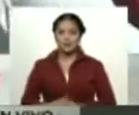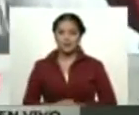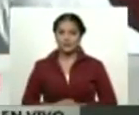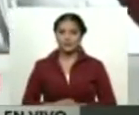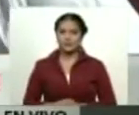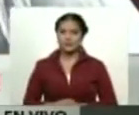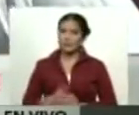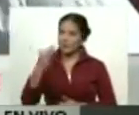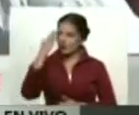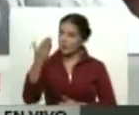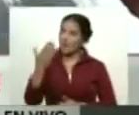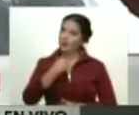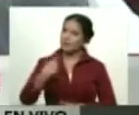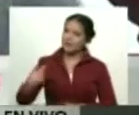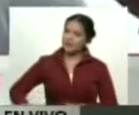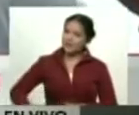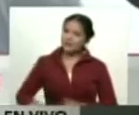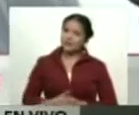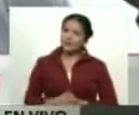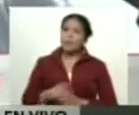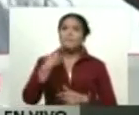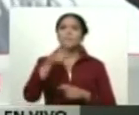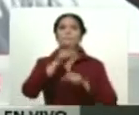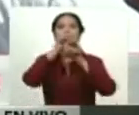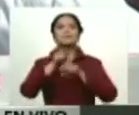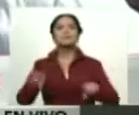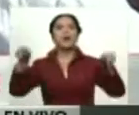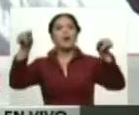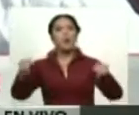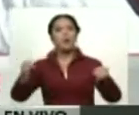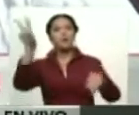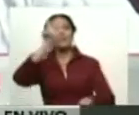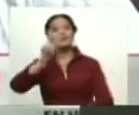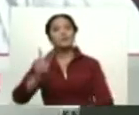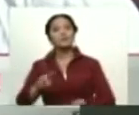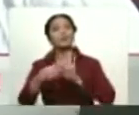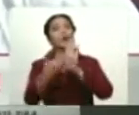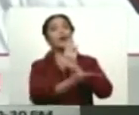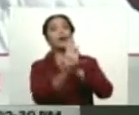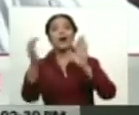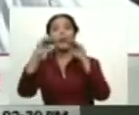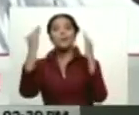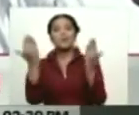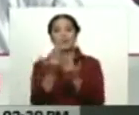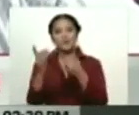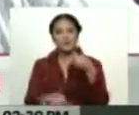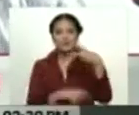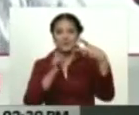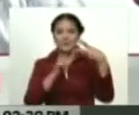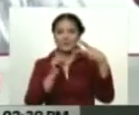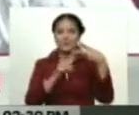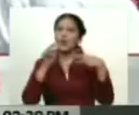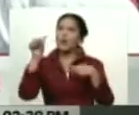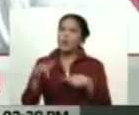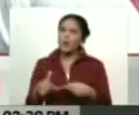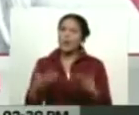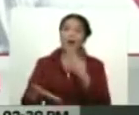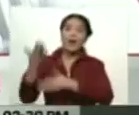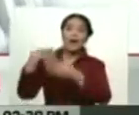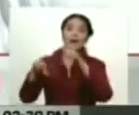¿cómo está, presidente? ¿Qué mensaje le está enviando hoy Venezuela al mundo? Y la segunda pregunta, un día como hoy,